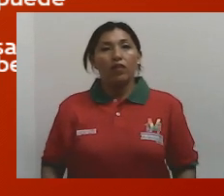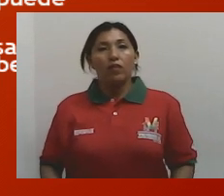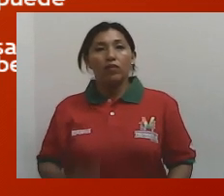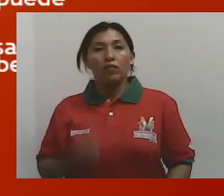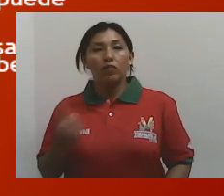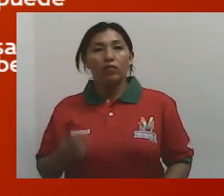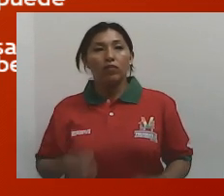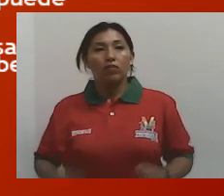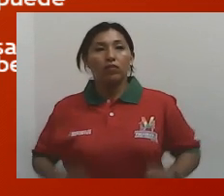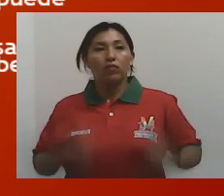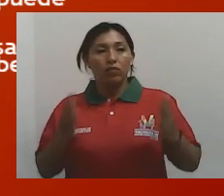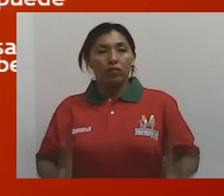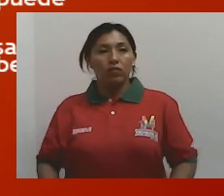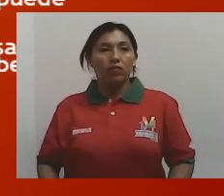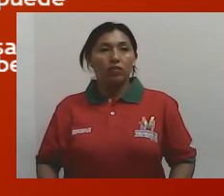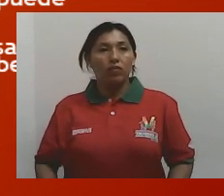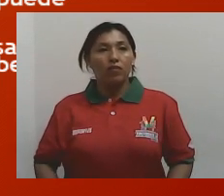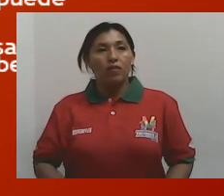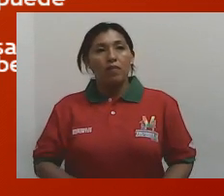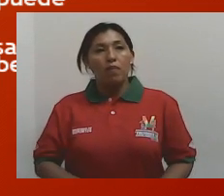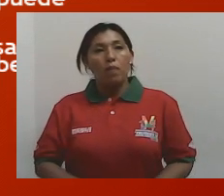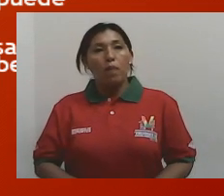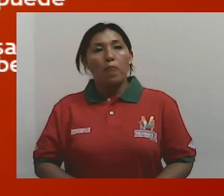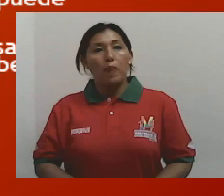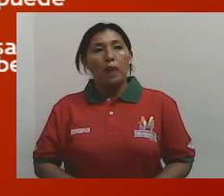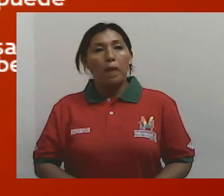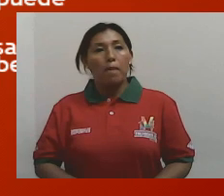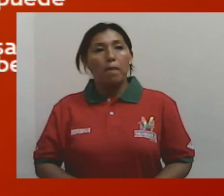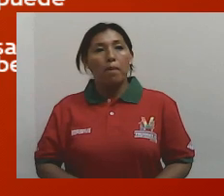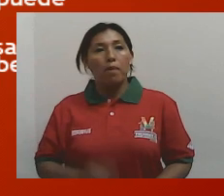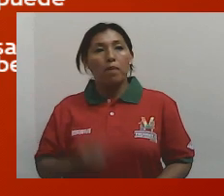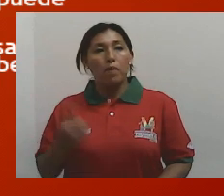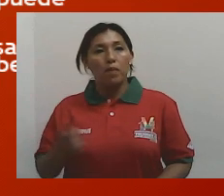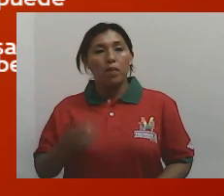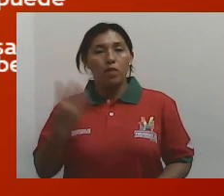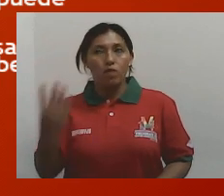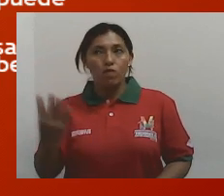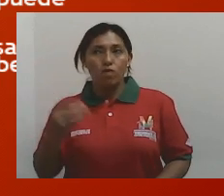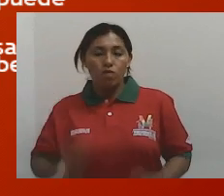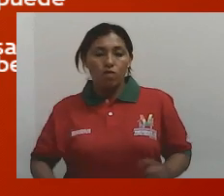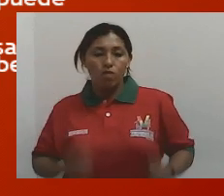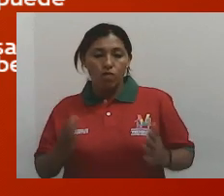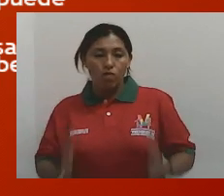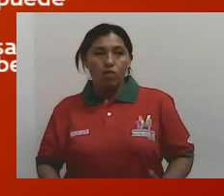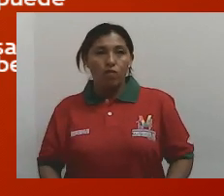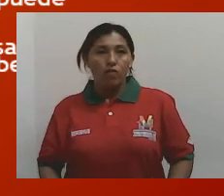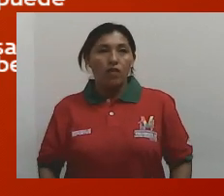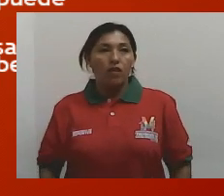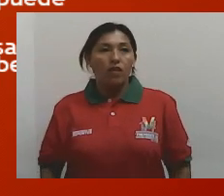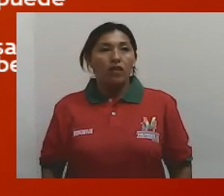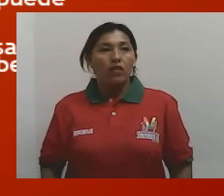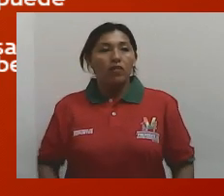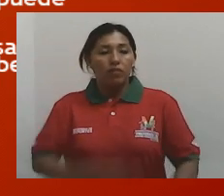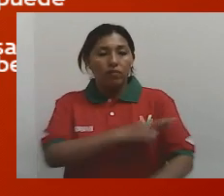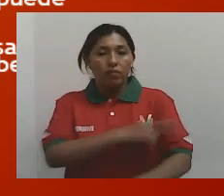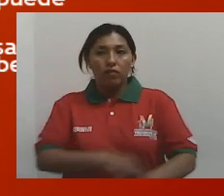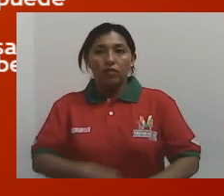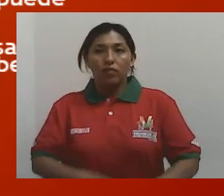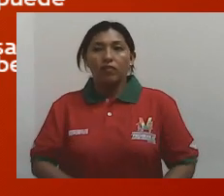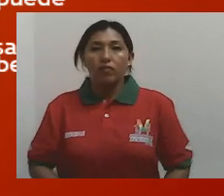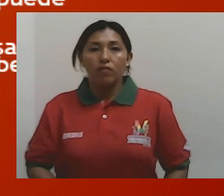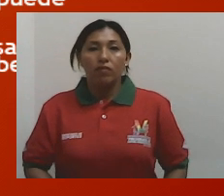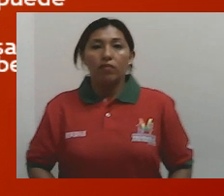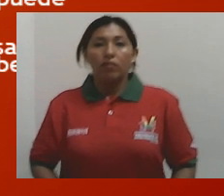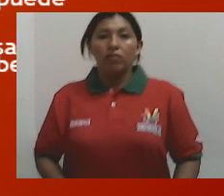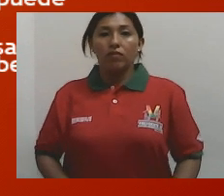otro, automáticamente se computa como un cuarto jugado. Pero también la regla dice que un